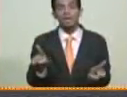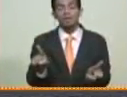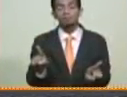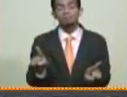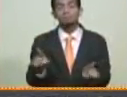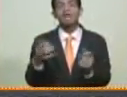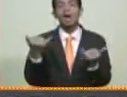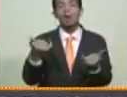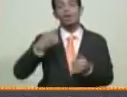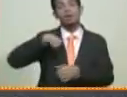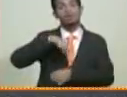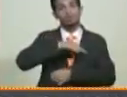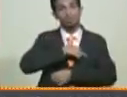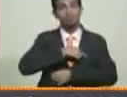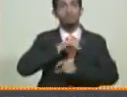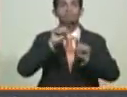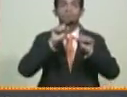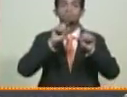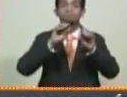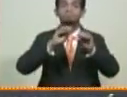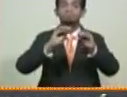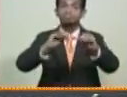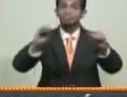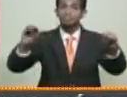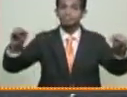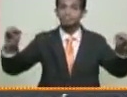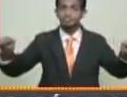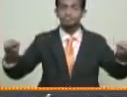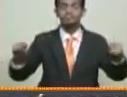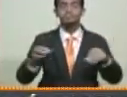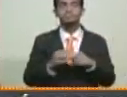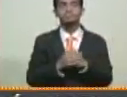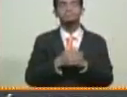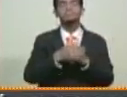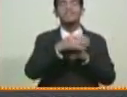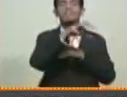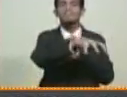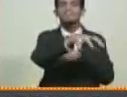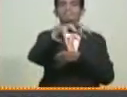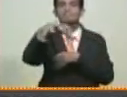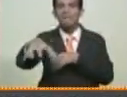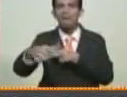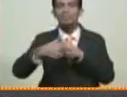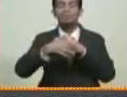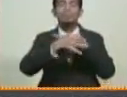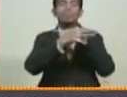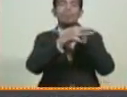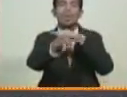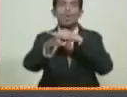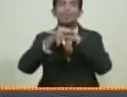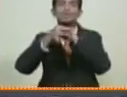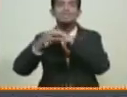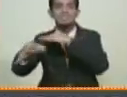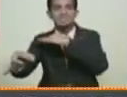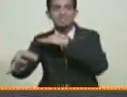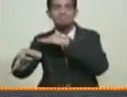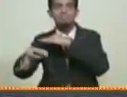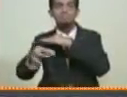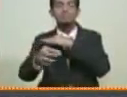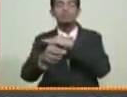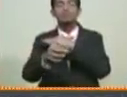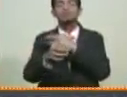instrucción que damos es que hacia adentro, aguas adentro, estados, municipios, CLP, VCH,